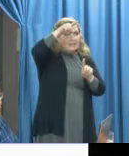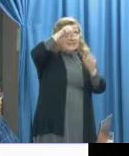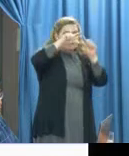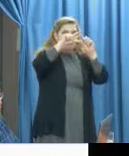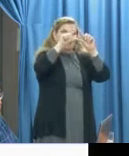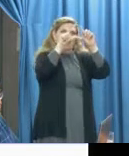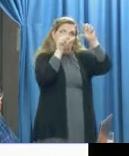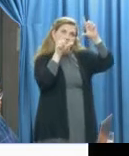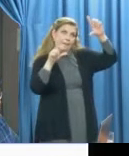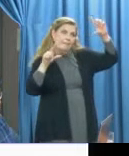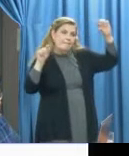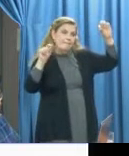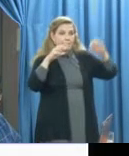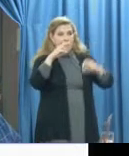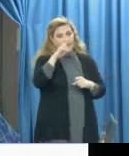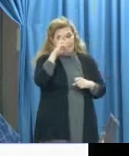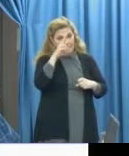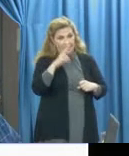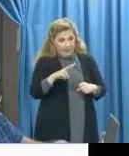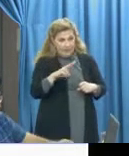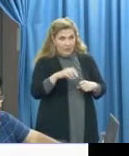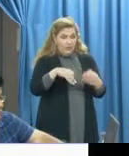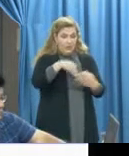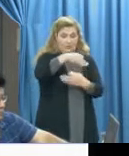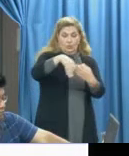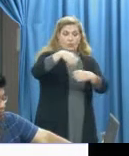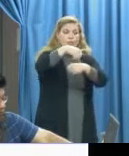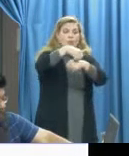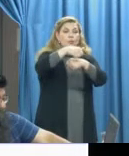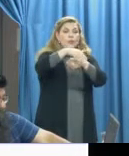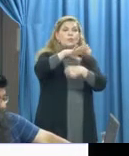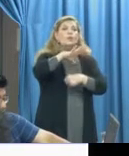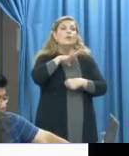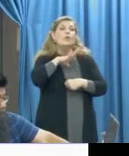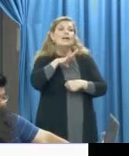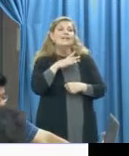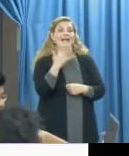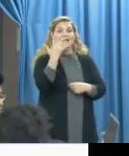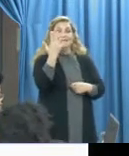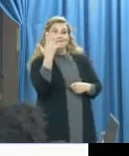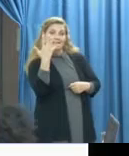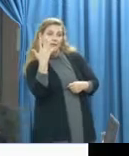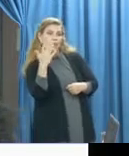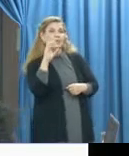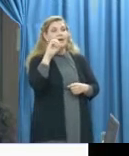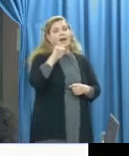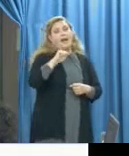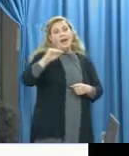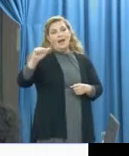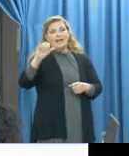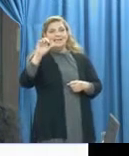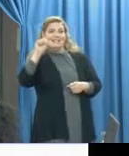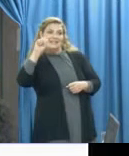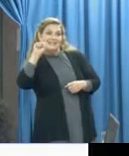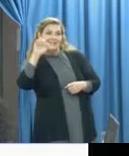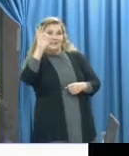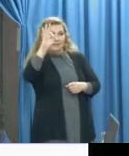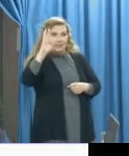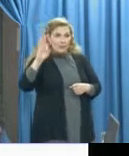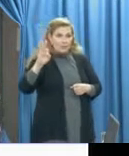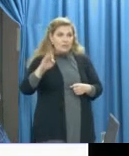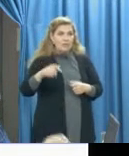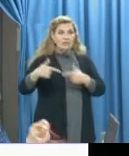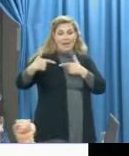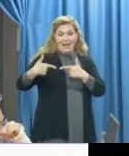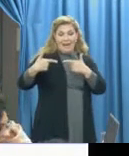país. Bueno, de todos estos números de incidencias, del 50 al 60% se estima que son de